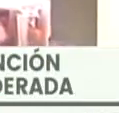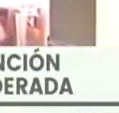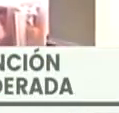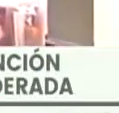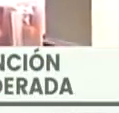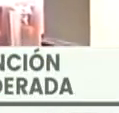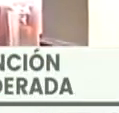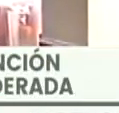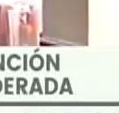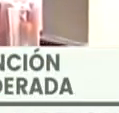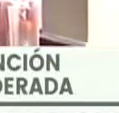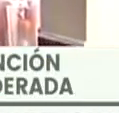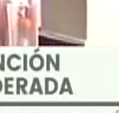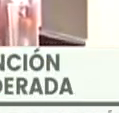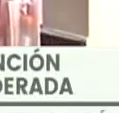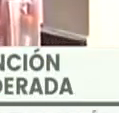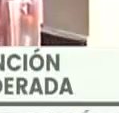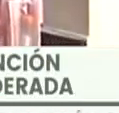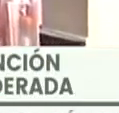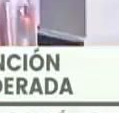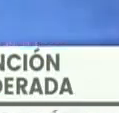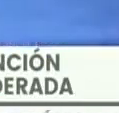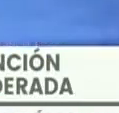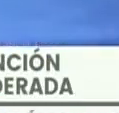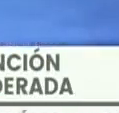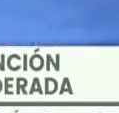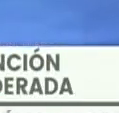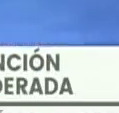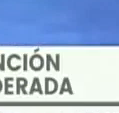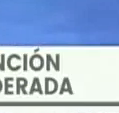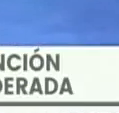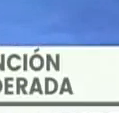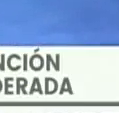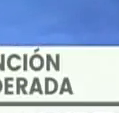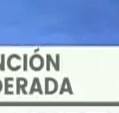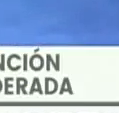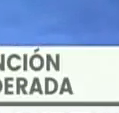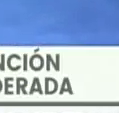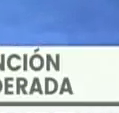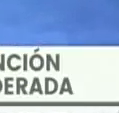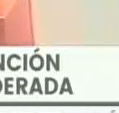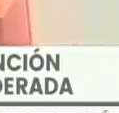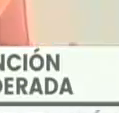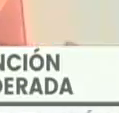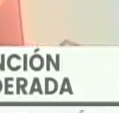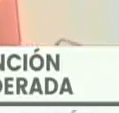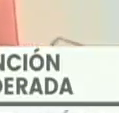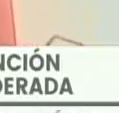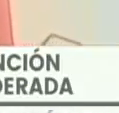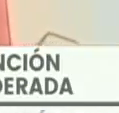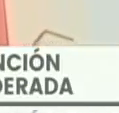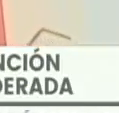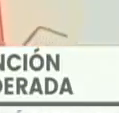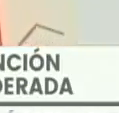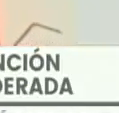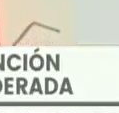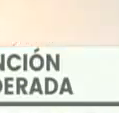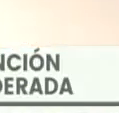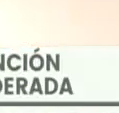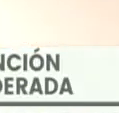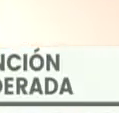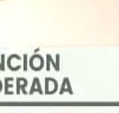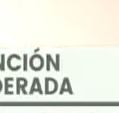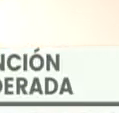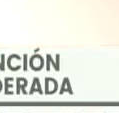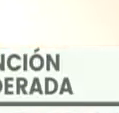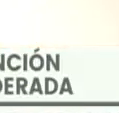pero hacerlo con más estricto. Si tienes a un familiar que tienes tiempo, que lo extrañas, que tienes tiempo, que no lo ves, bueno, evita